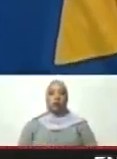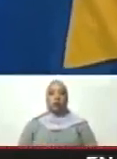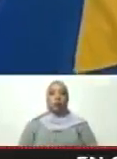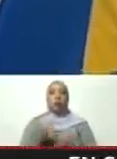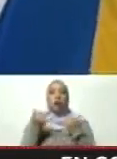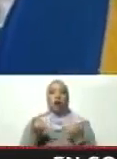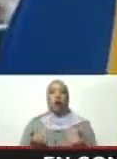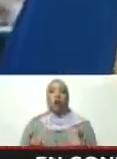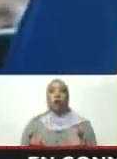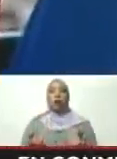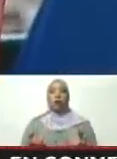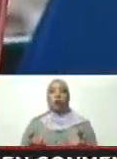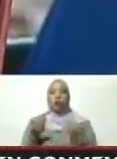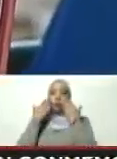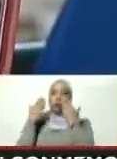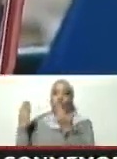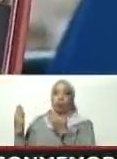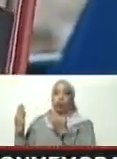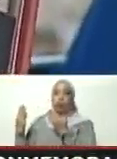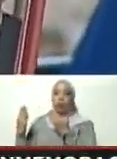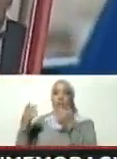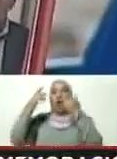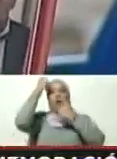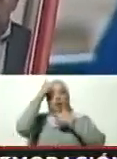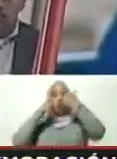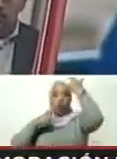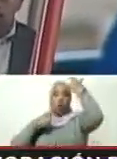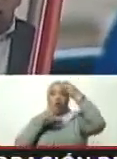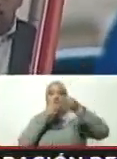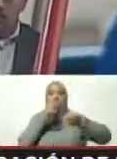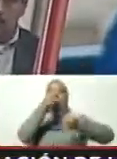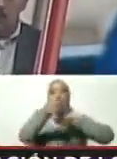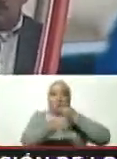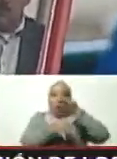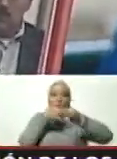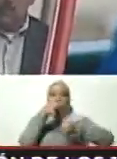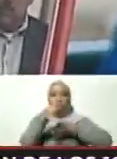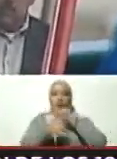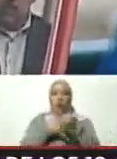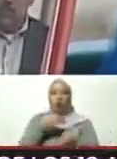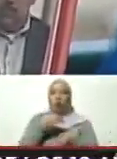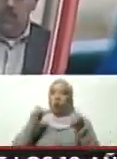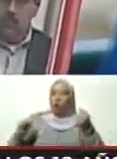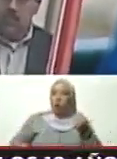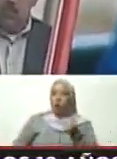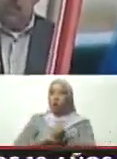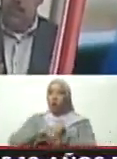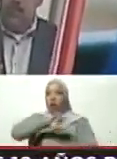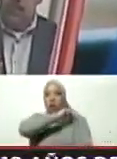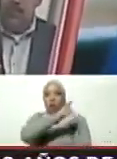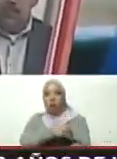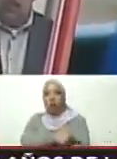momento. Nuestro comandante Chávez tratando de darnos ánimo y fuerza.